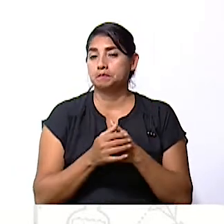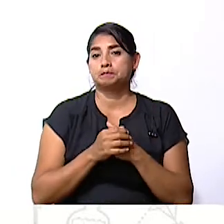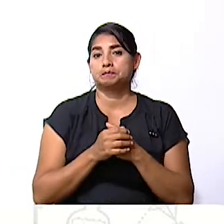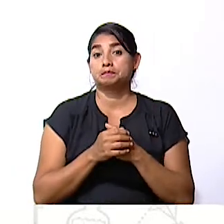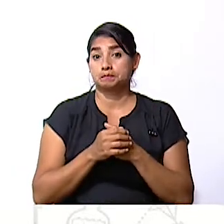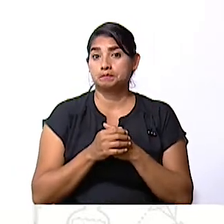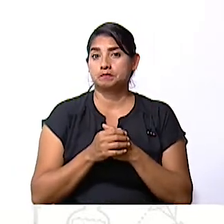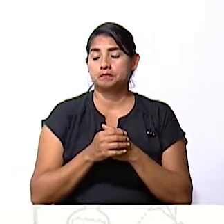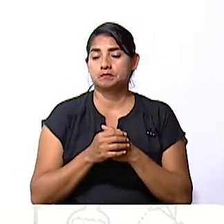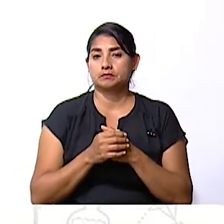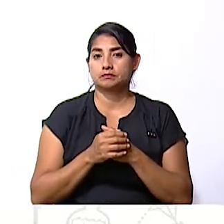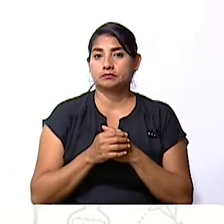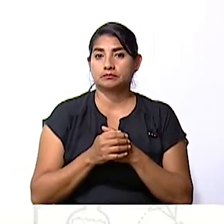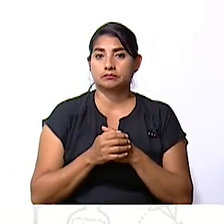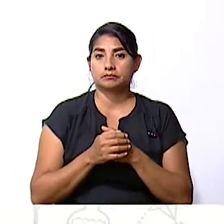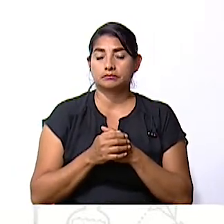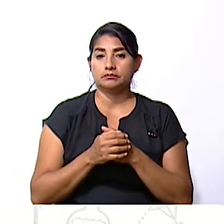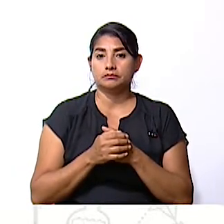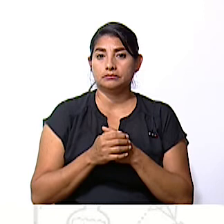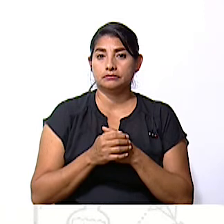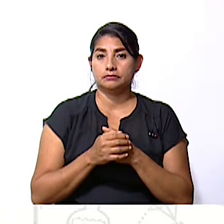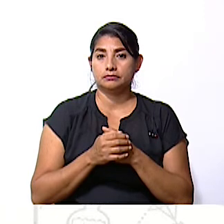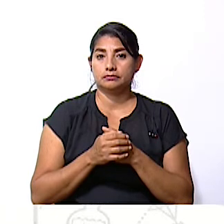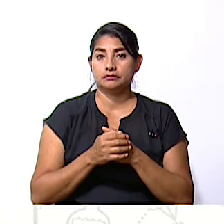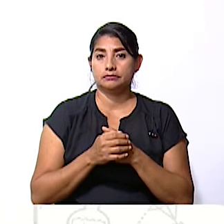Muy bien.